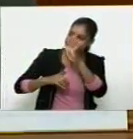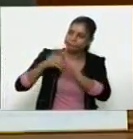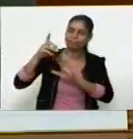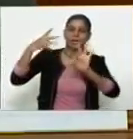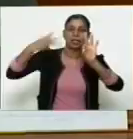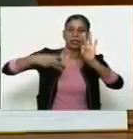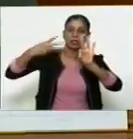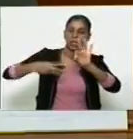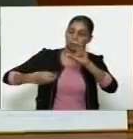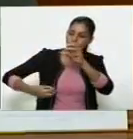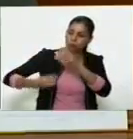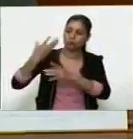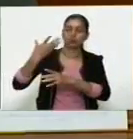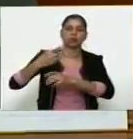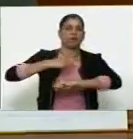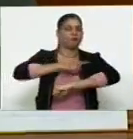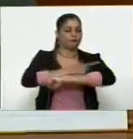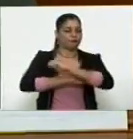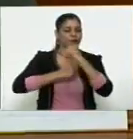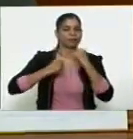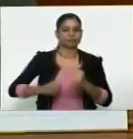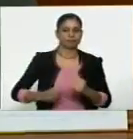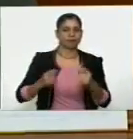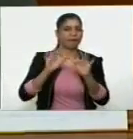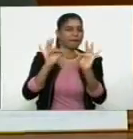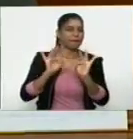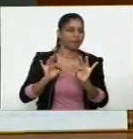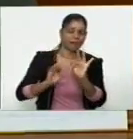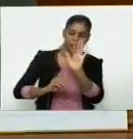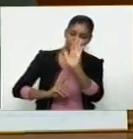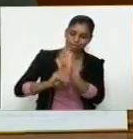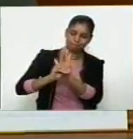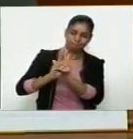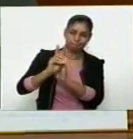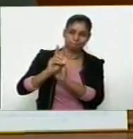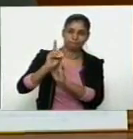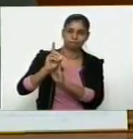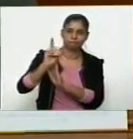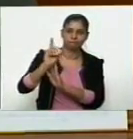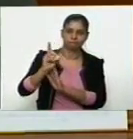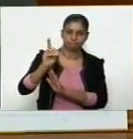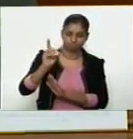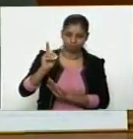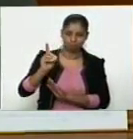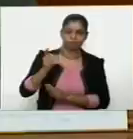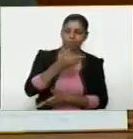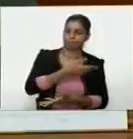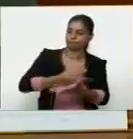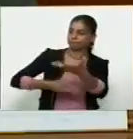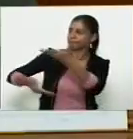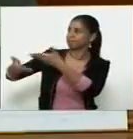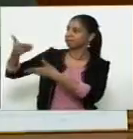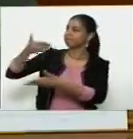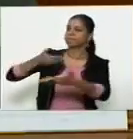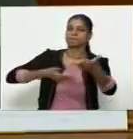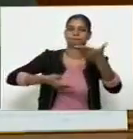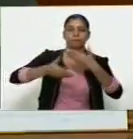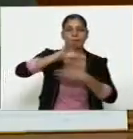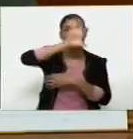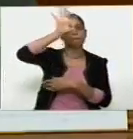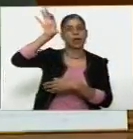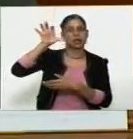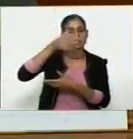la criptomoneda, el petro, como herramienta para impulsar nuevos modelos de relaciones internacionales entre